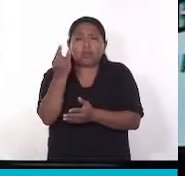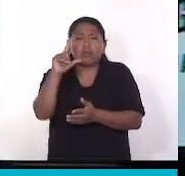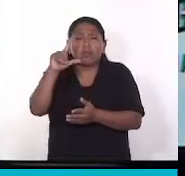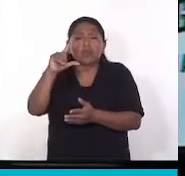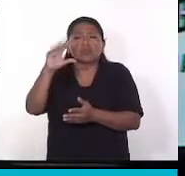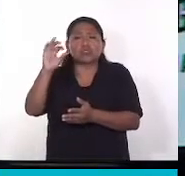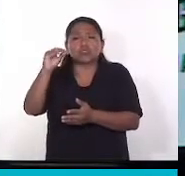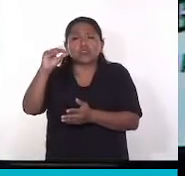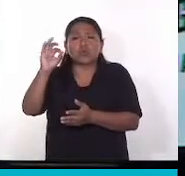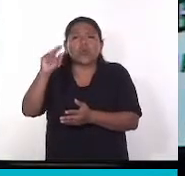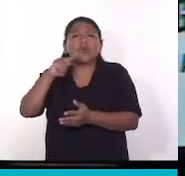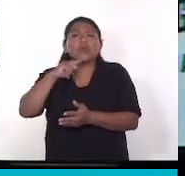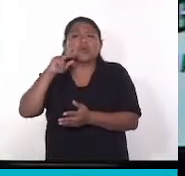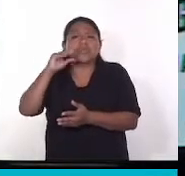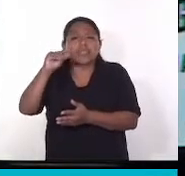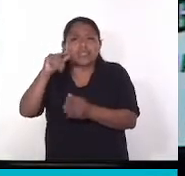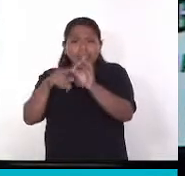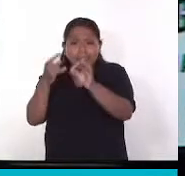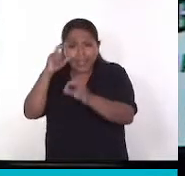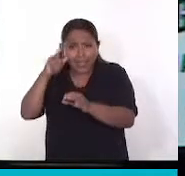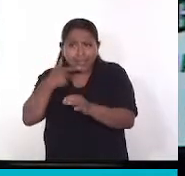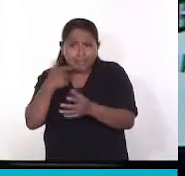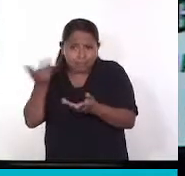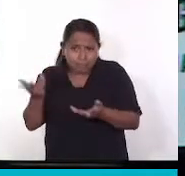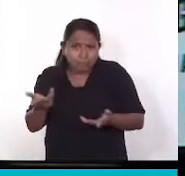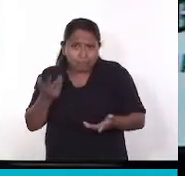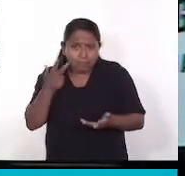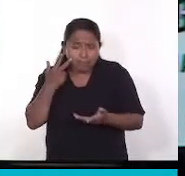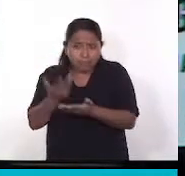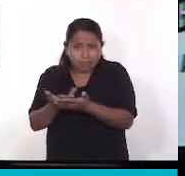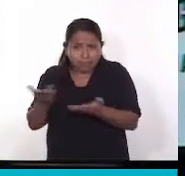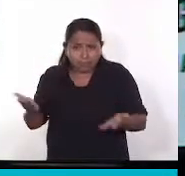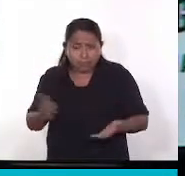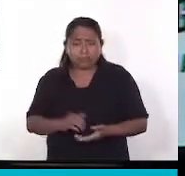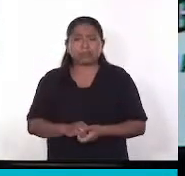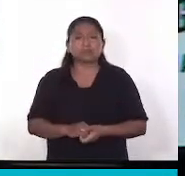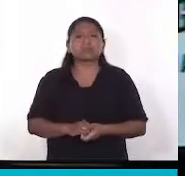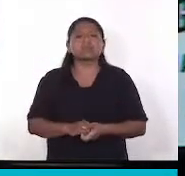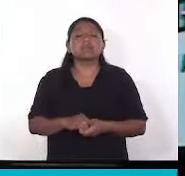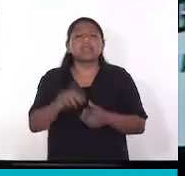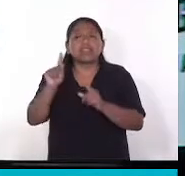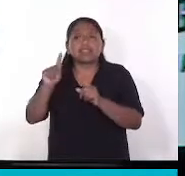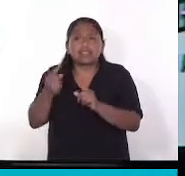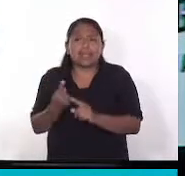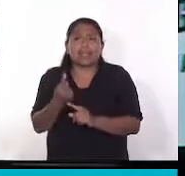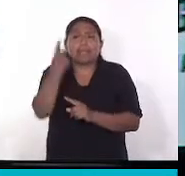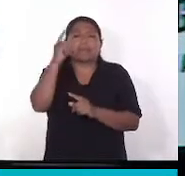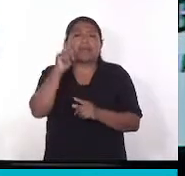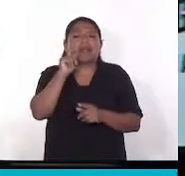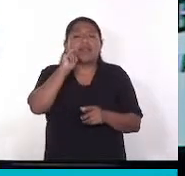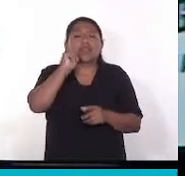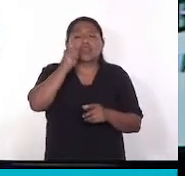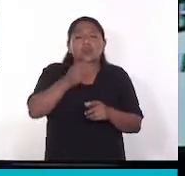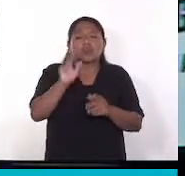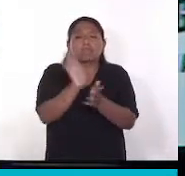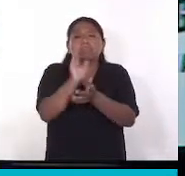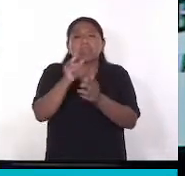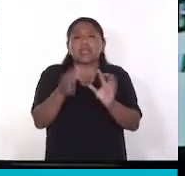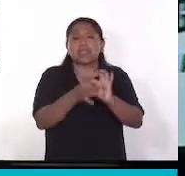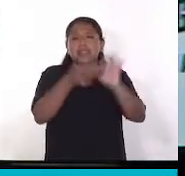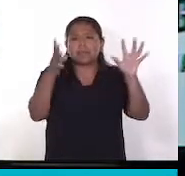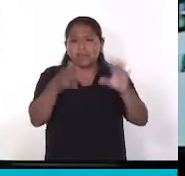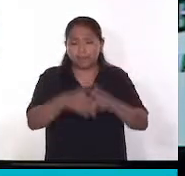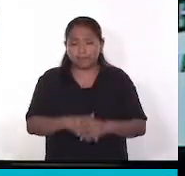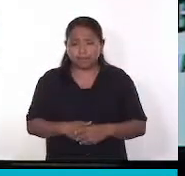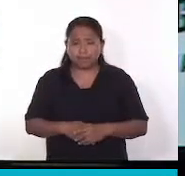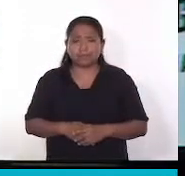autonomía de Ucrania en el marco de una federación socialista de repúblicas. Así es, así ha sido la primera vez que Ucrania fue independiente.